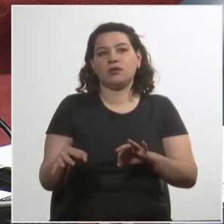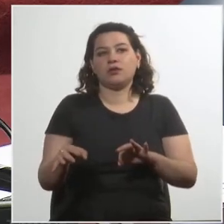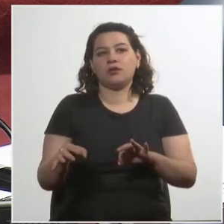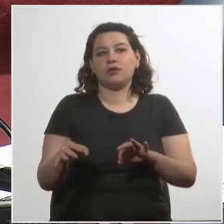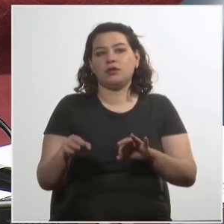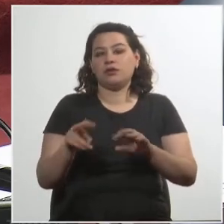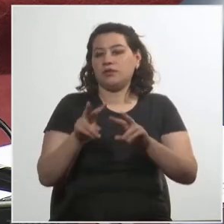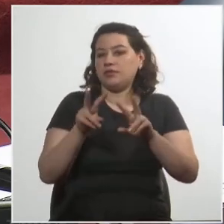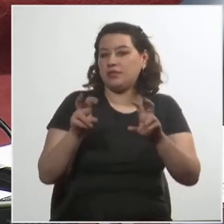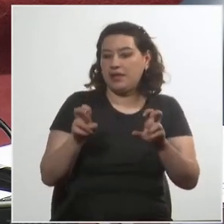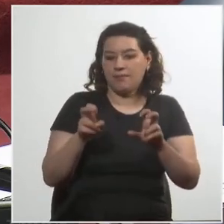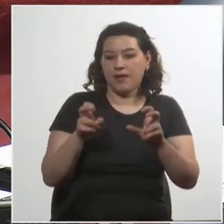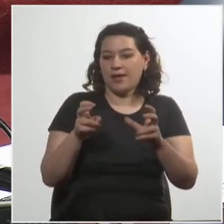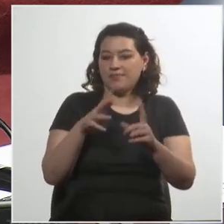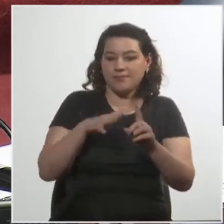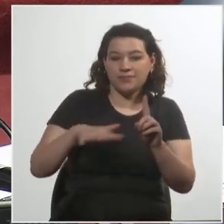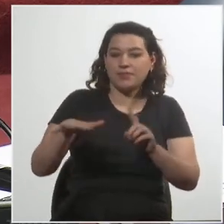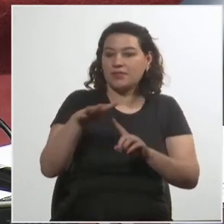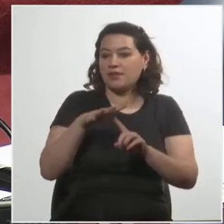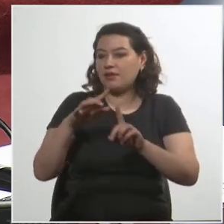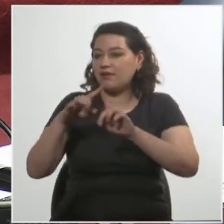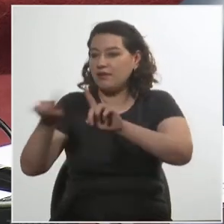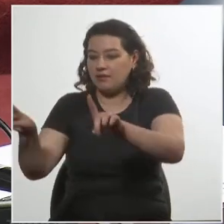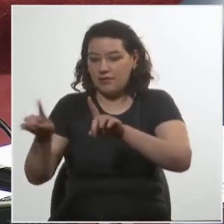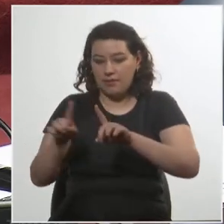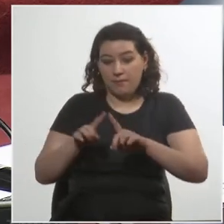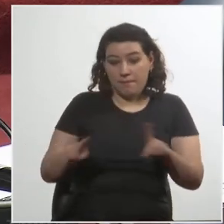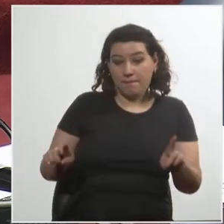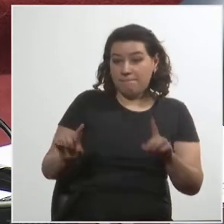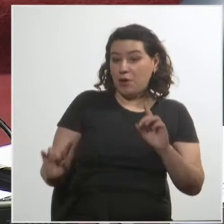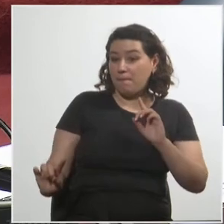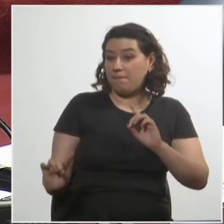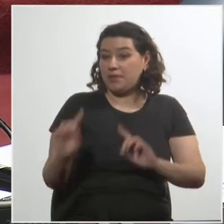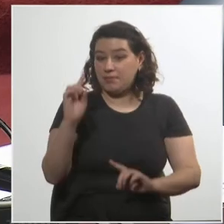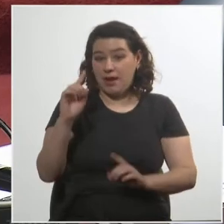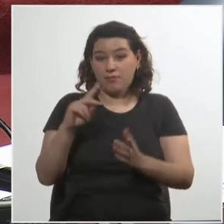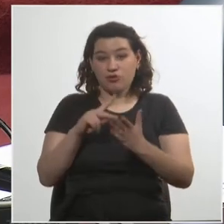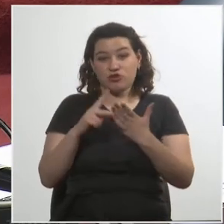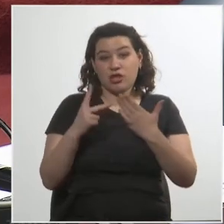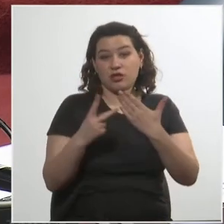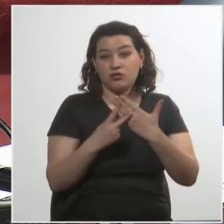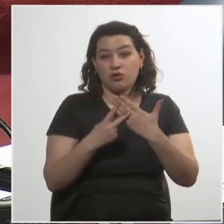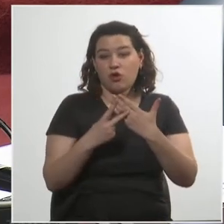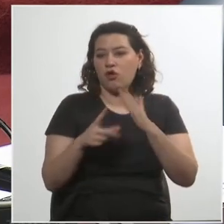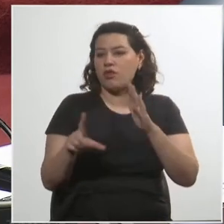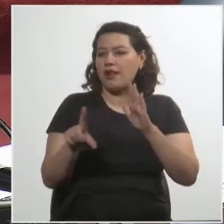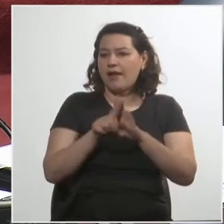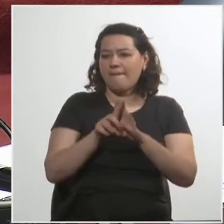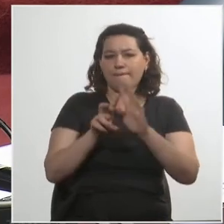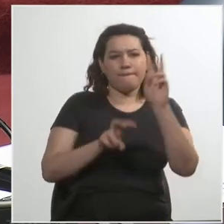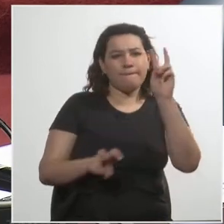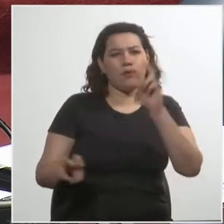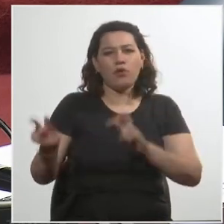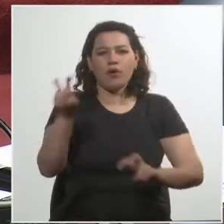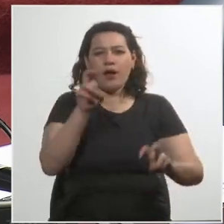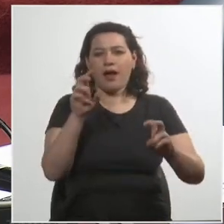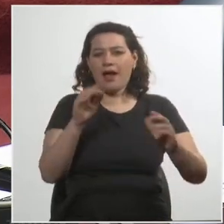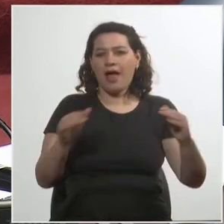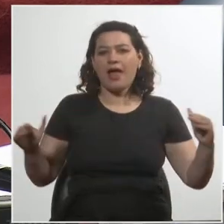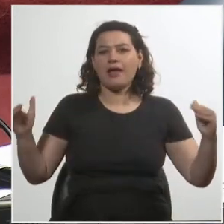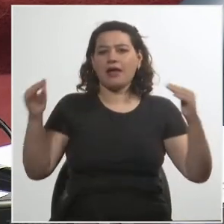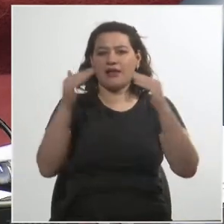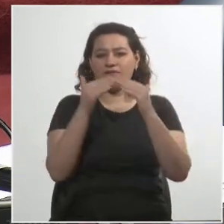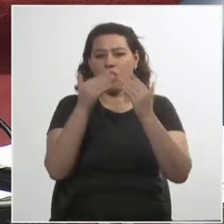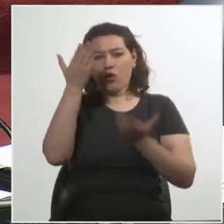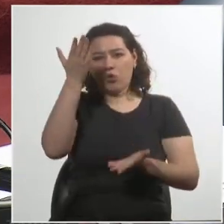accesorios pero lo central de este proyecto de ley Buscar justicia y equilibrio se